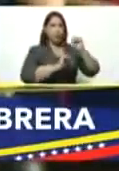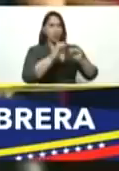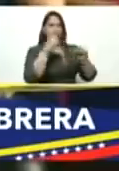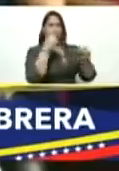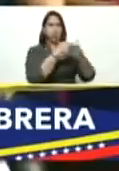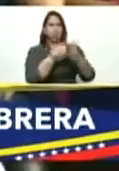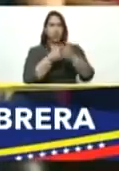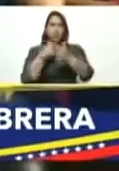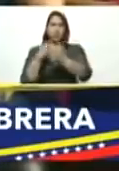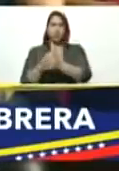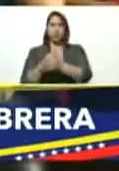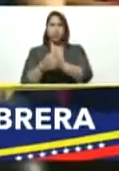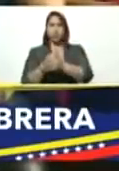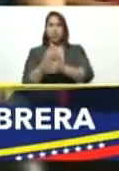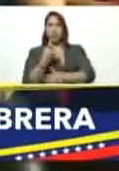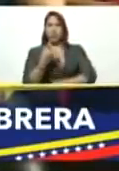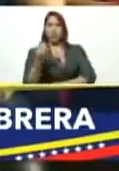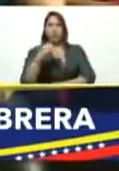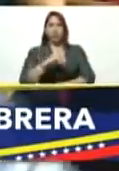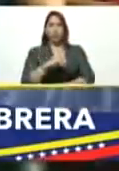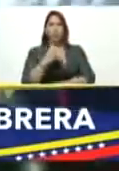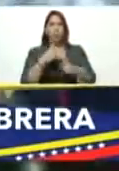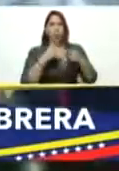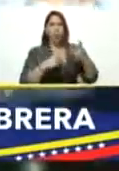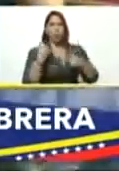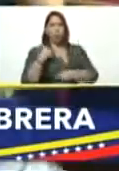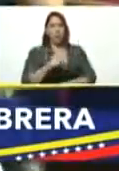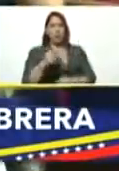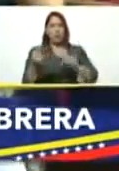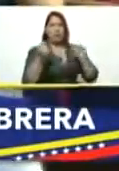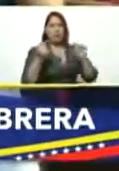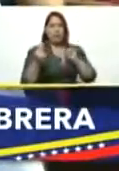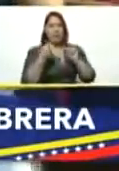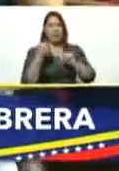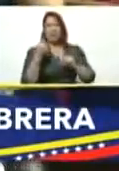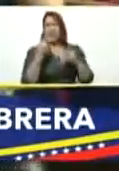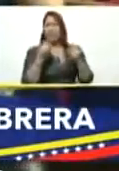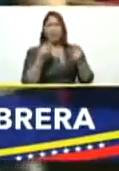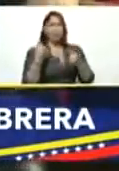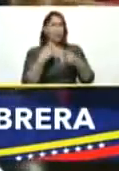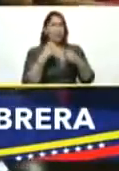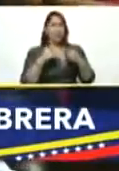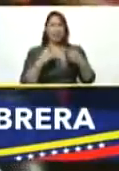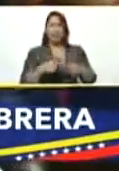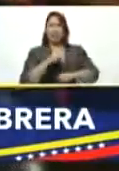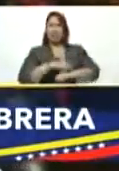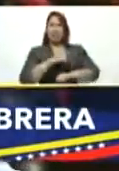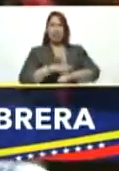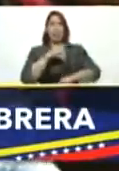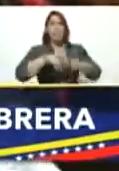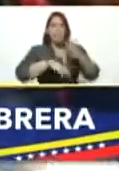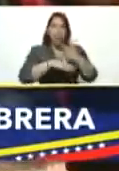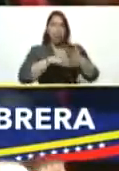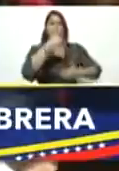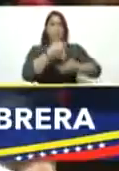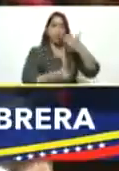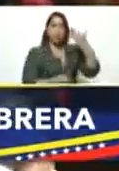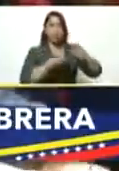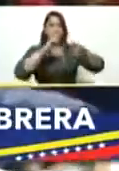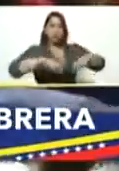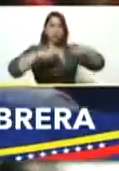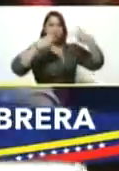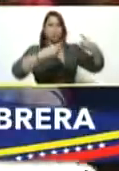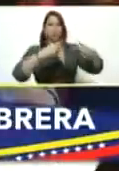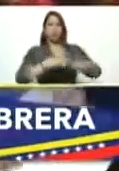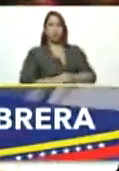vencidos otro dije quiera tienen dirigentes muchos tienen mucho tiempo vamos también a un proceso de renovación